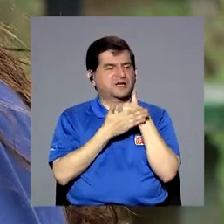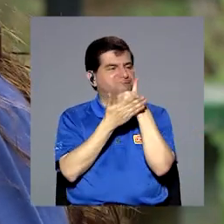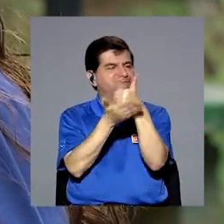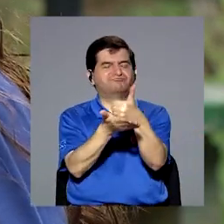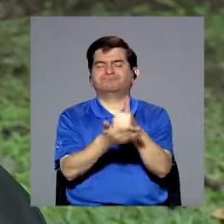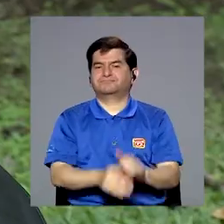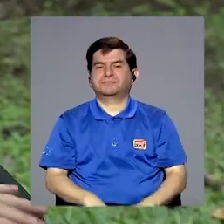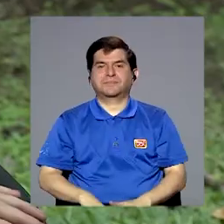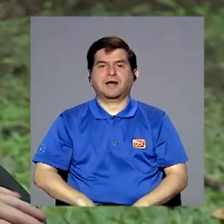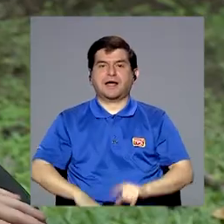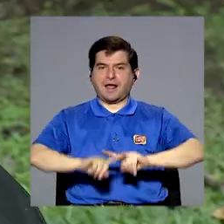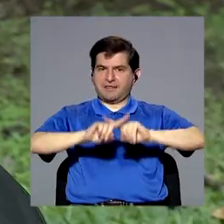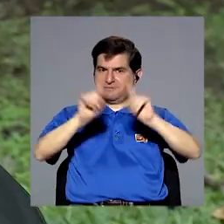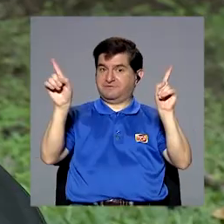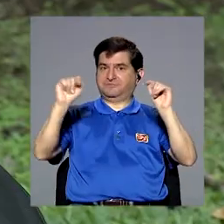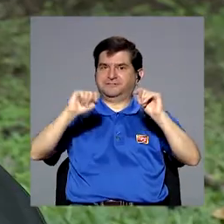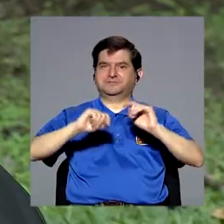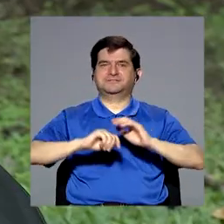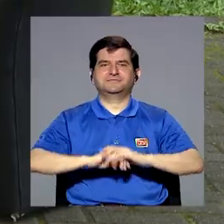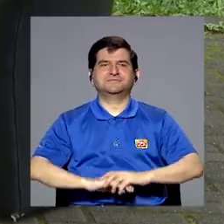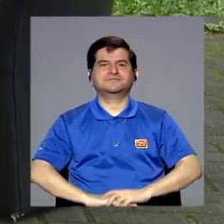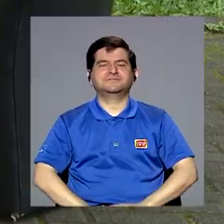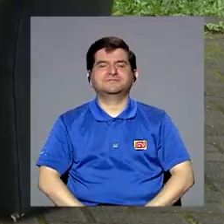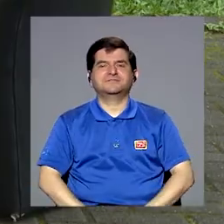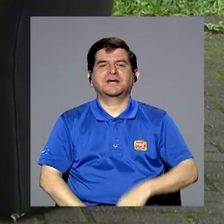va a ayudar. Y por ejemplo,